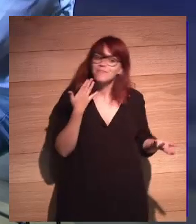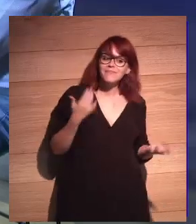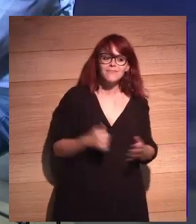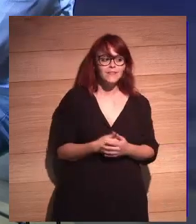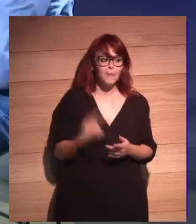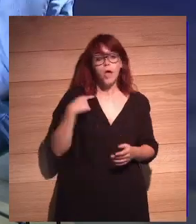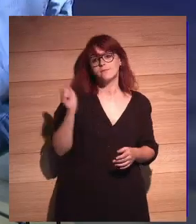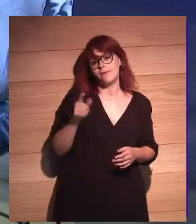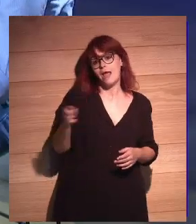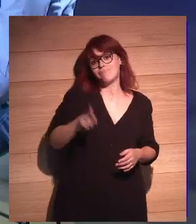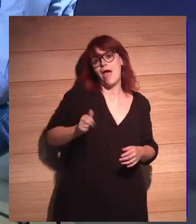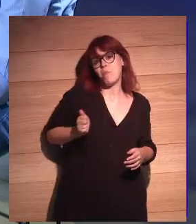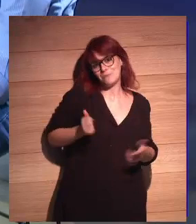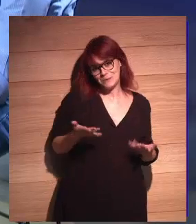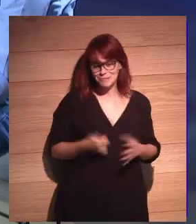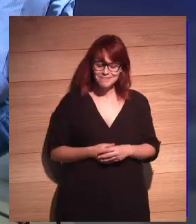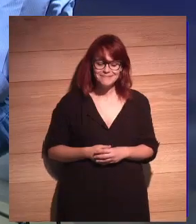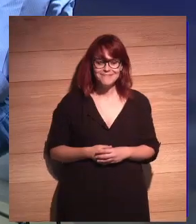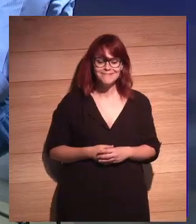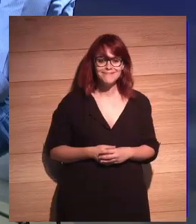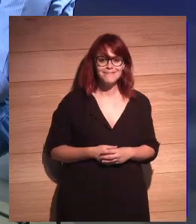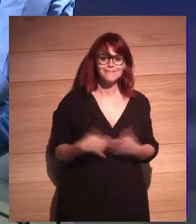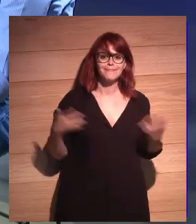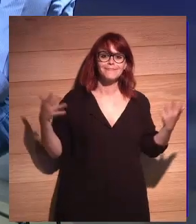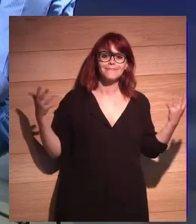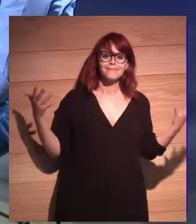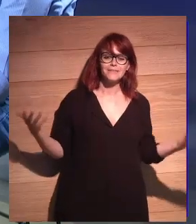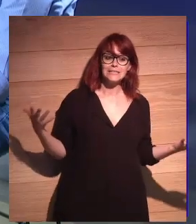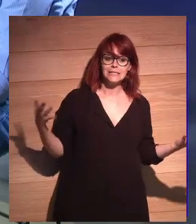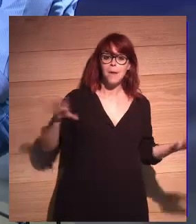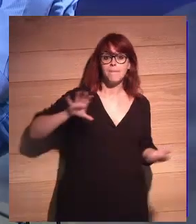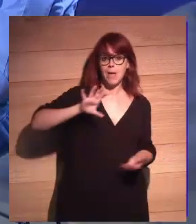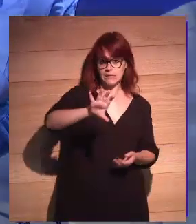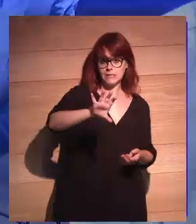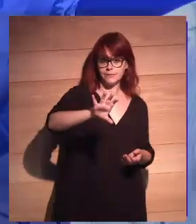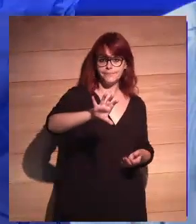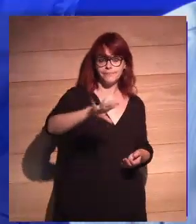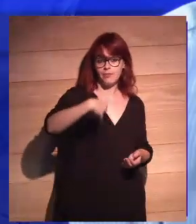soy recurrente. En este país, y lo tengo que decir,